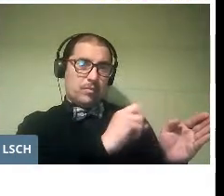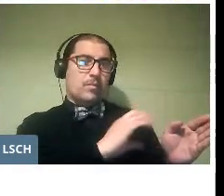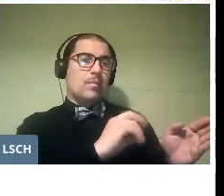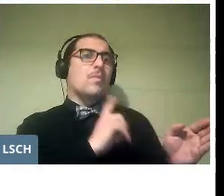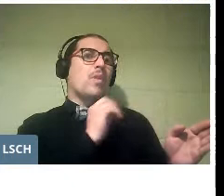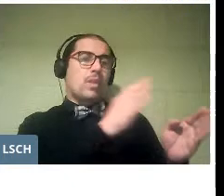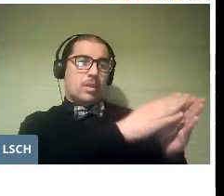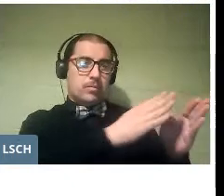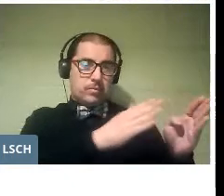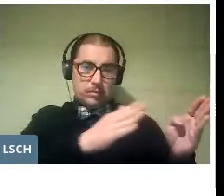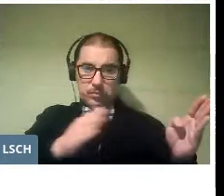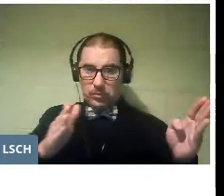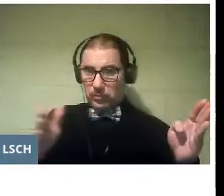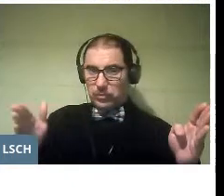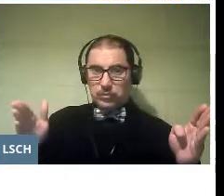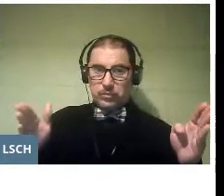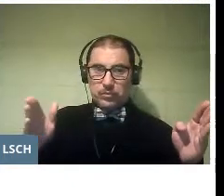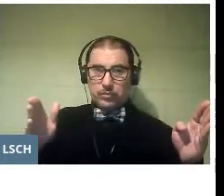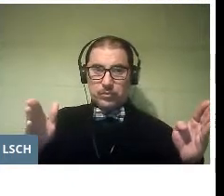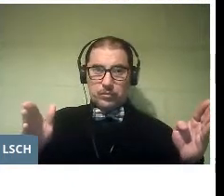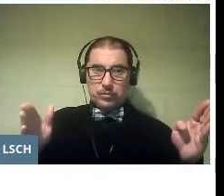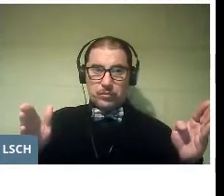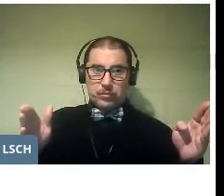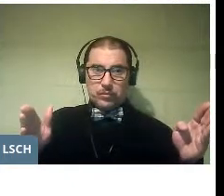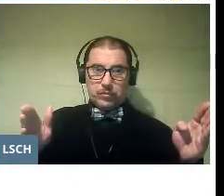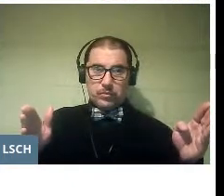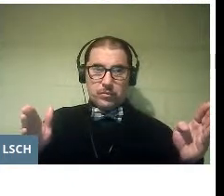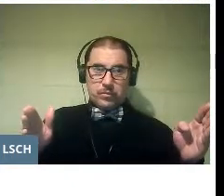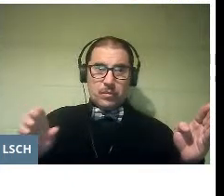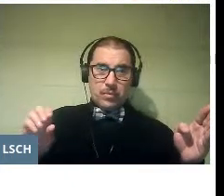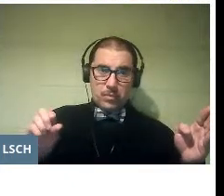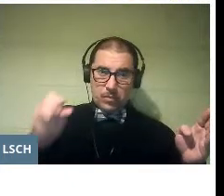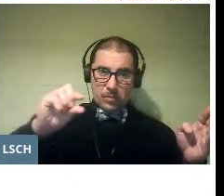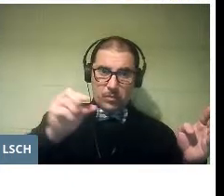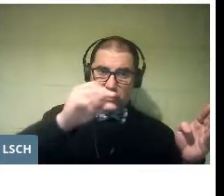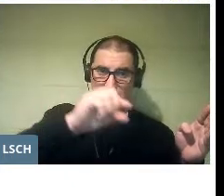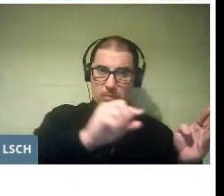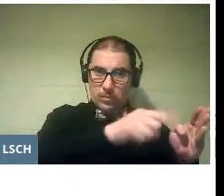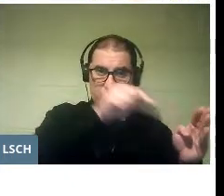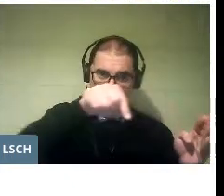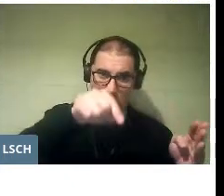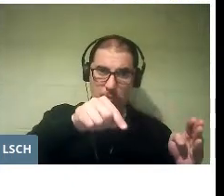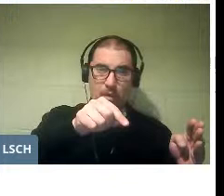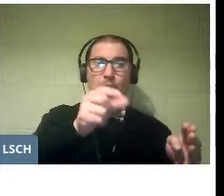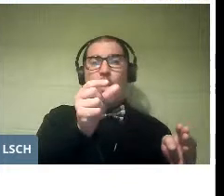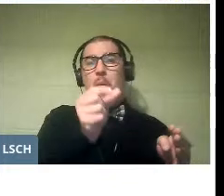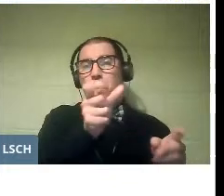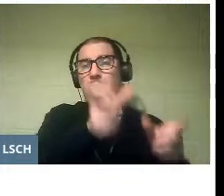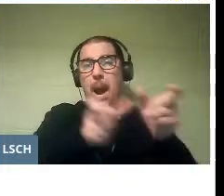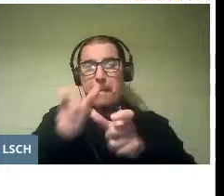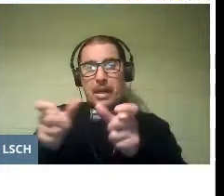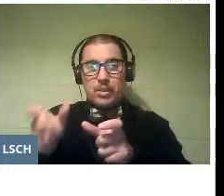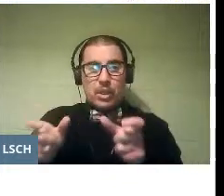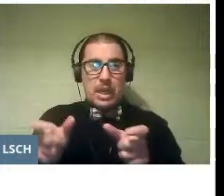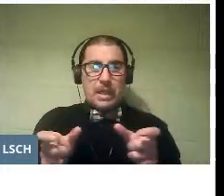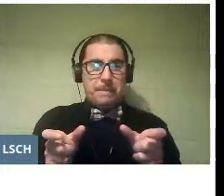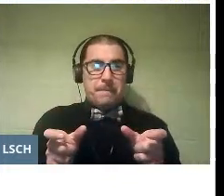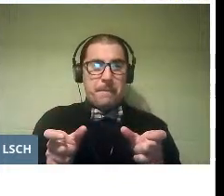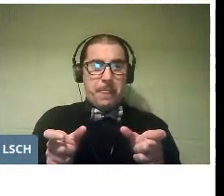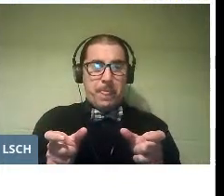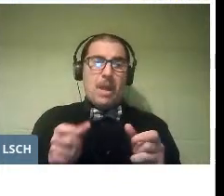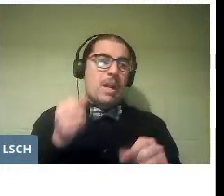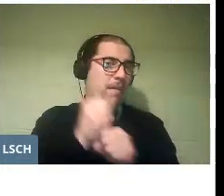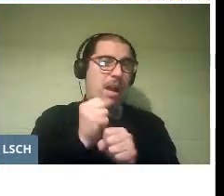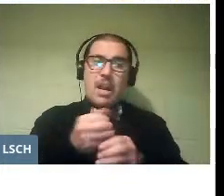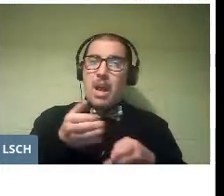era entonces habitado por una parcialidad, una mitad